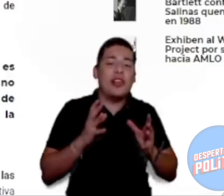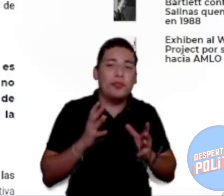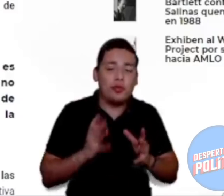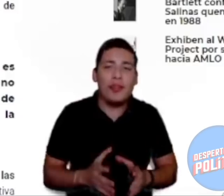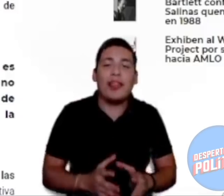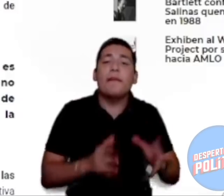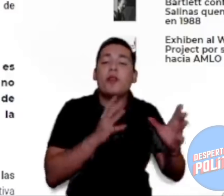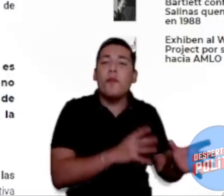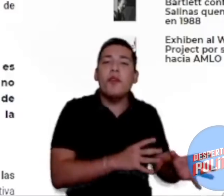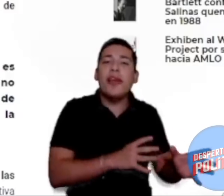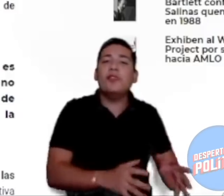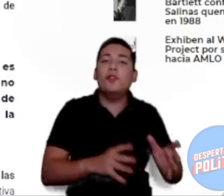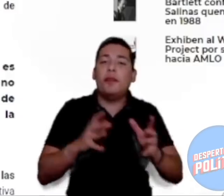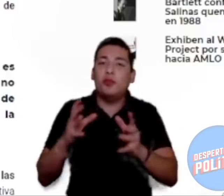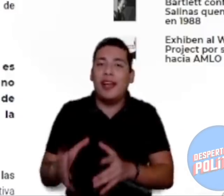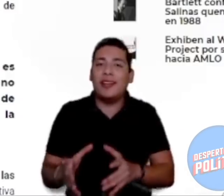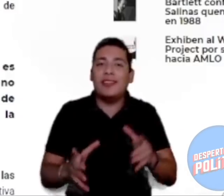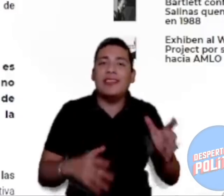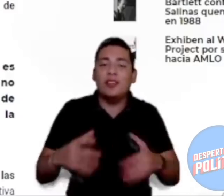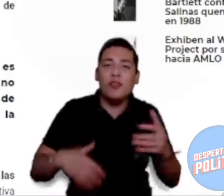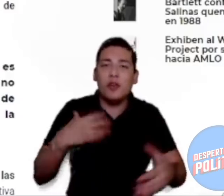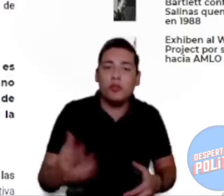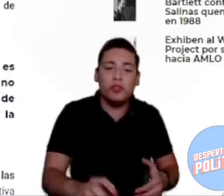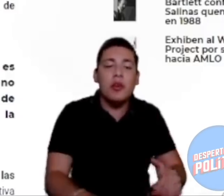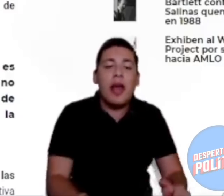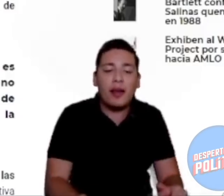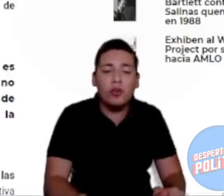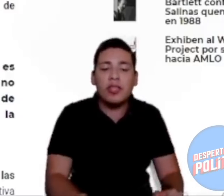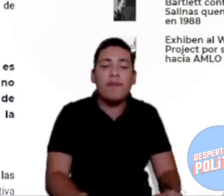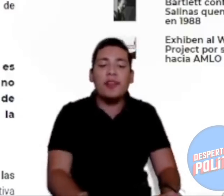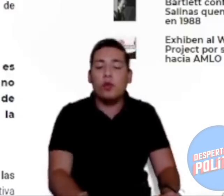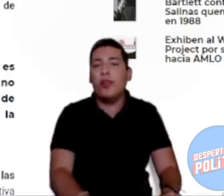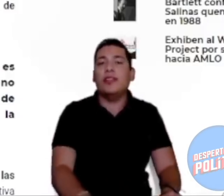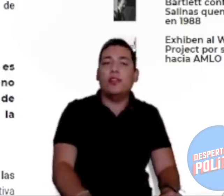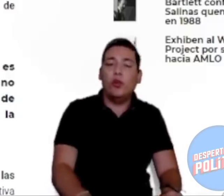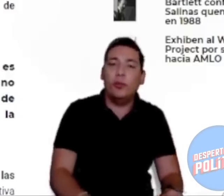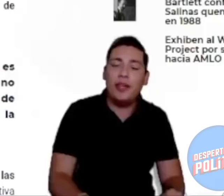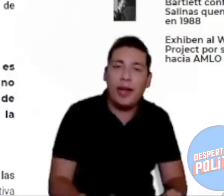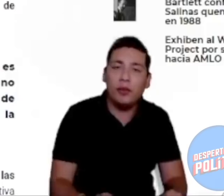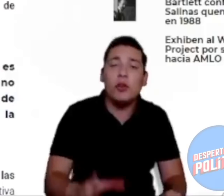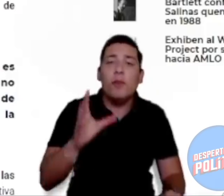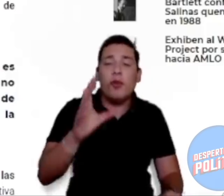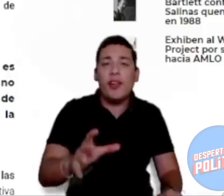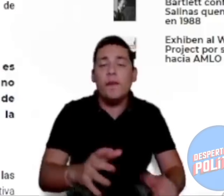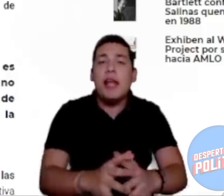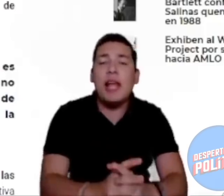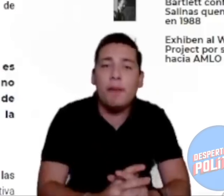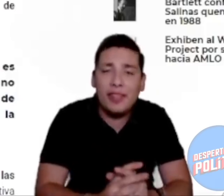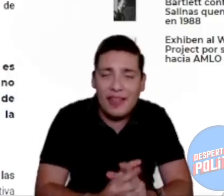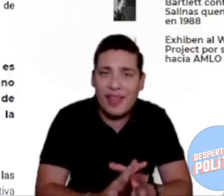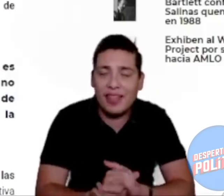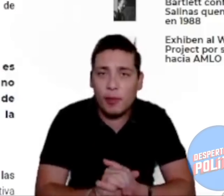donde nos damos cuenta cómo estos personajes hicieron negocio a costa de todas y todos los mexicanos. Por ello,